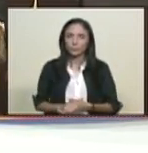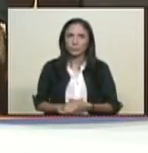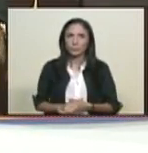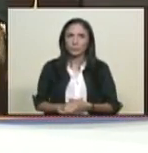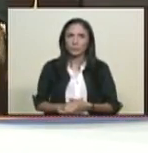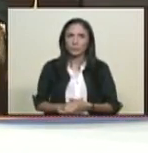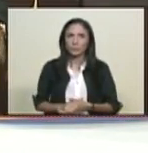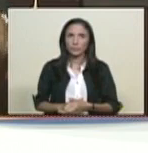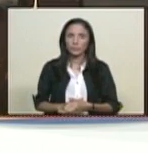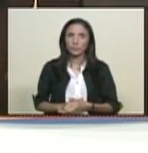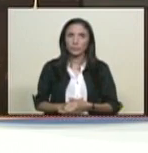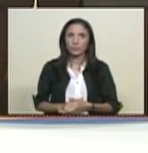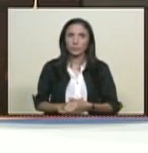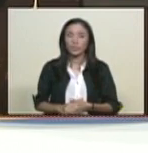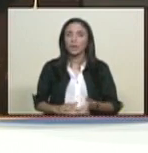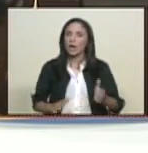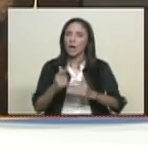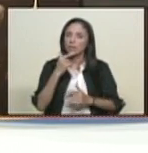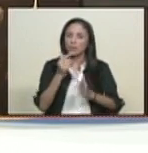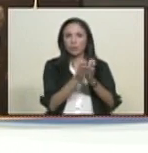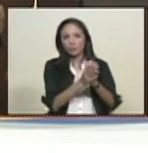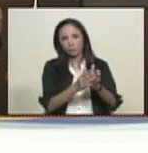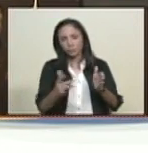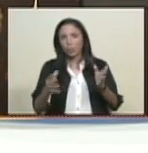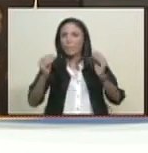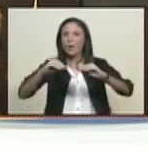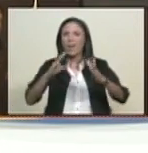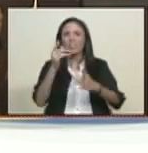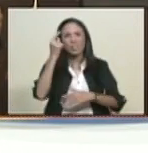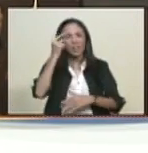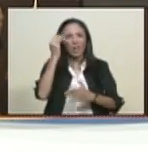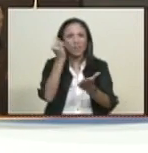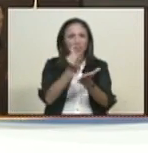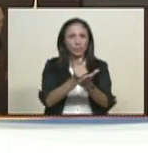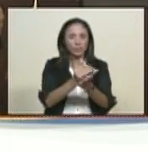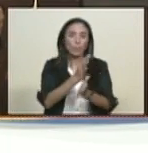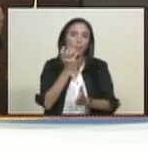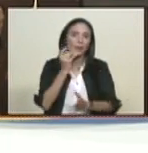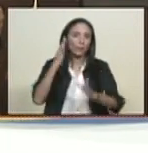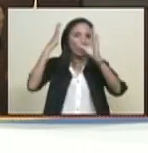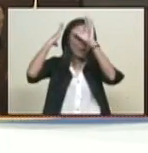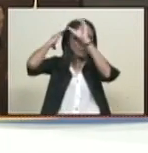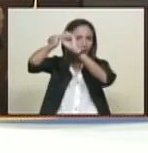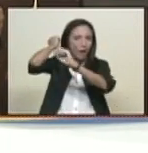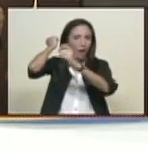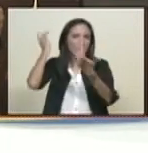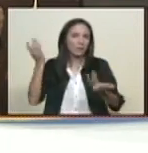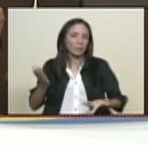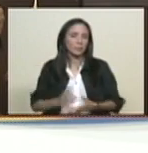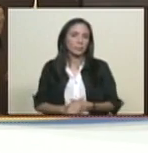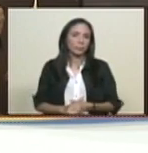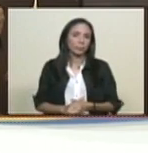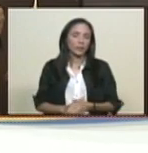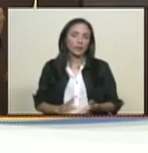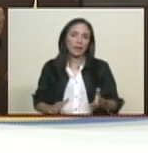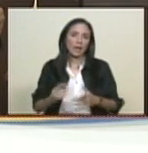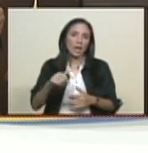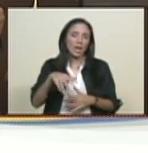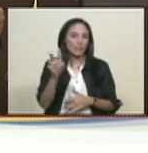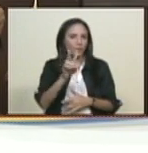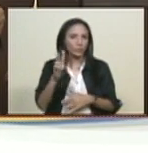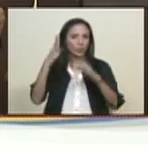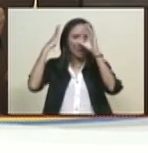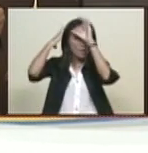de oposición, que se extienda el periodo de inscripción en las embajadas y consulados de la República Bolivariana